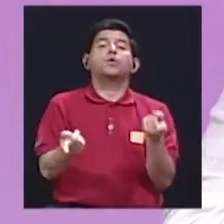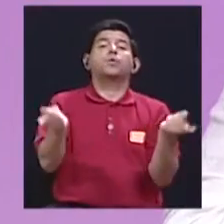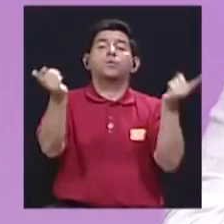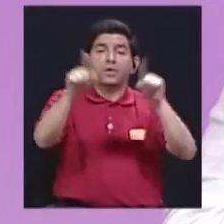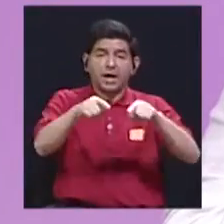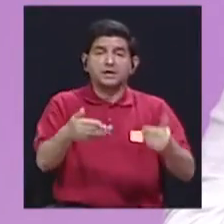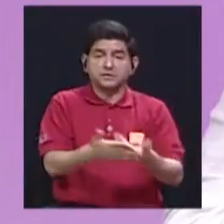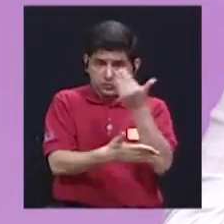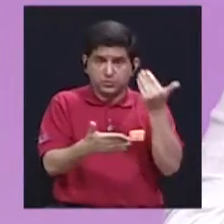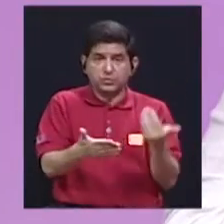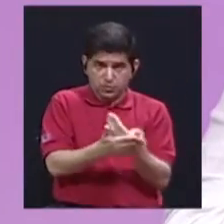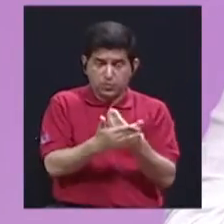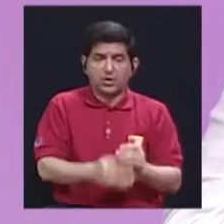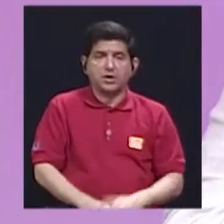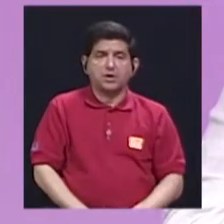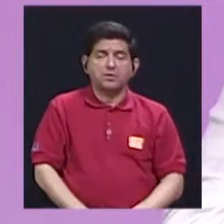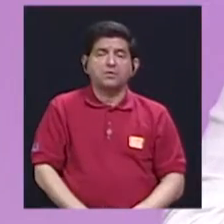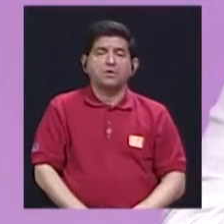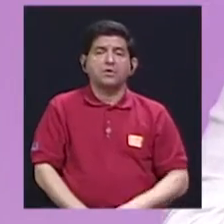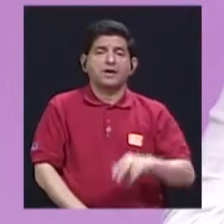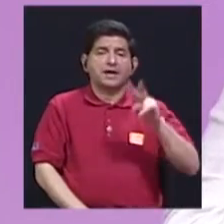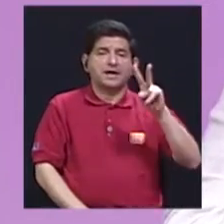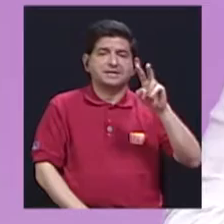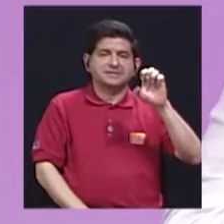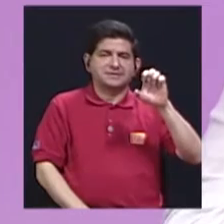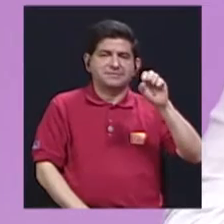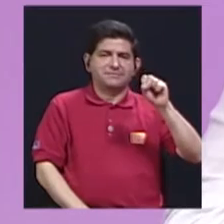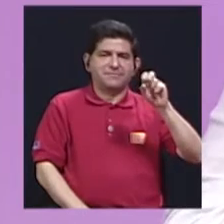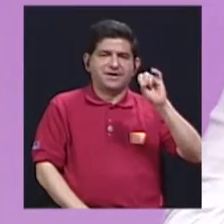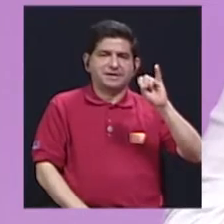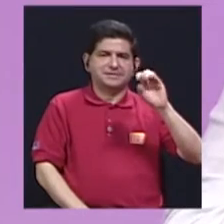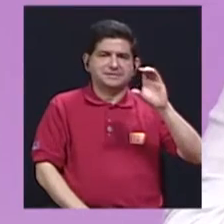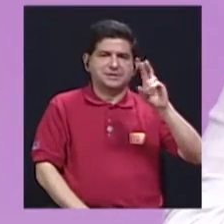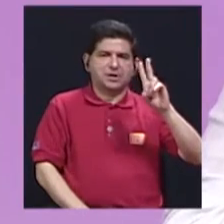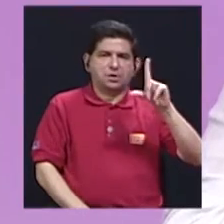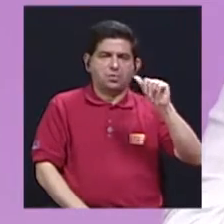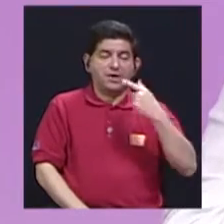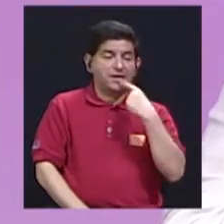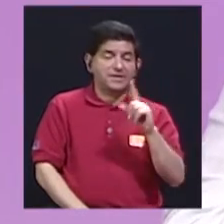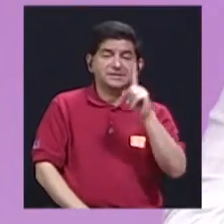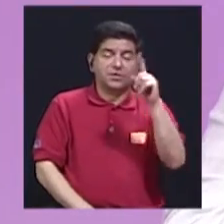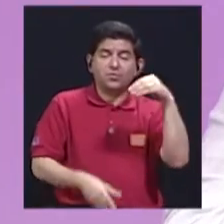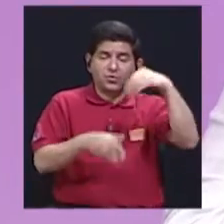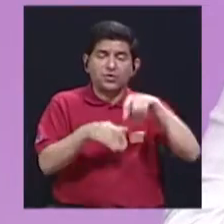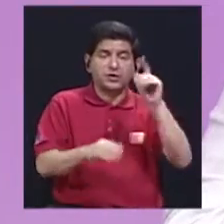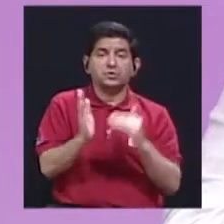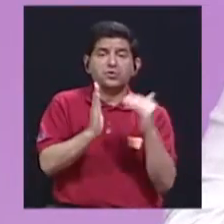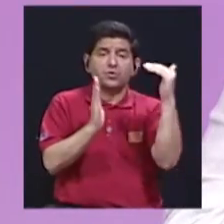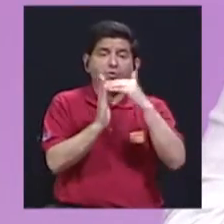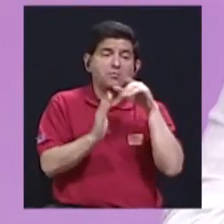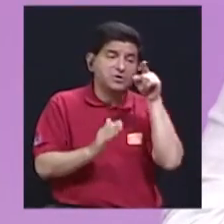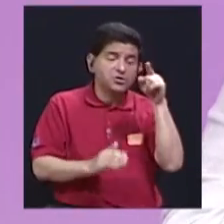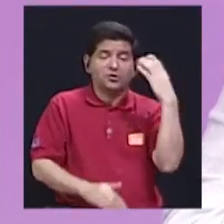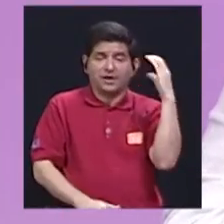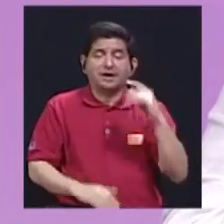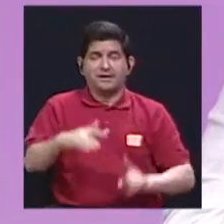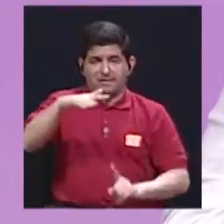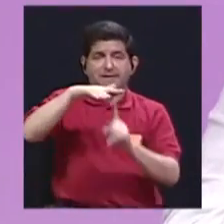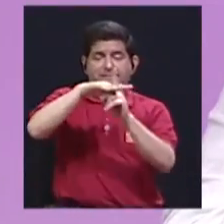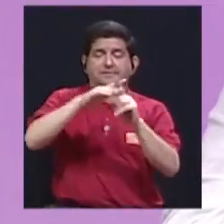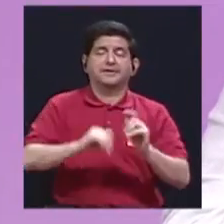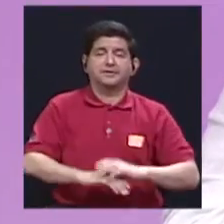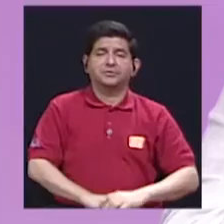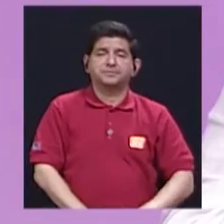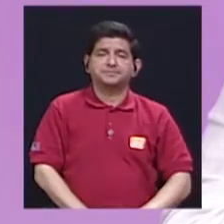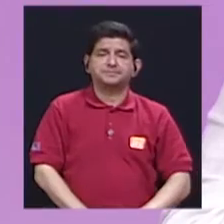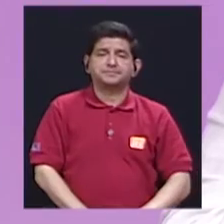que es nuevo que de vesícula dicen que es de uno en un millón a ya está en cartago dicen que es algo